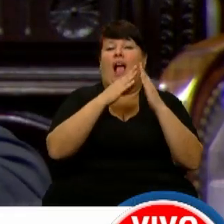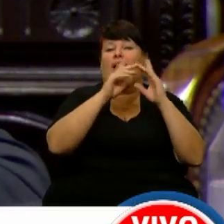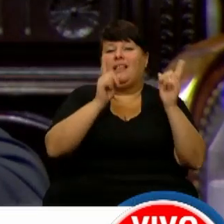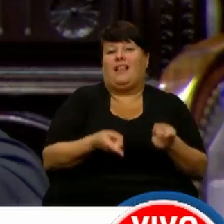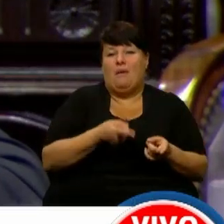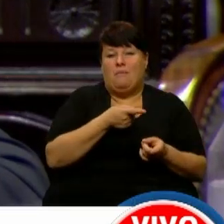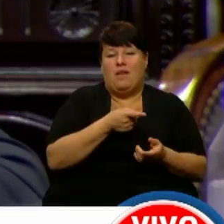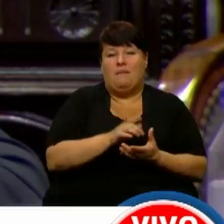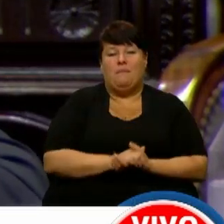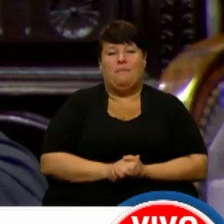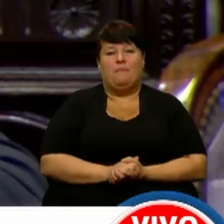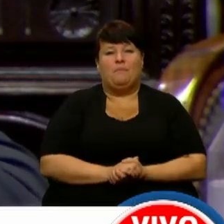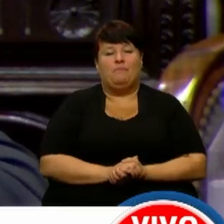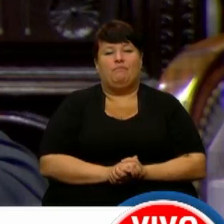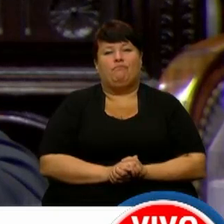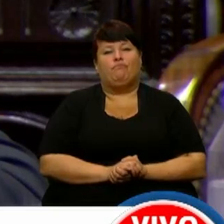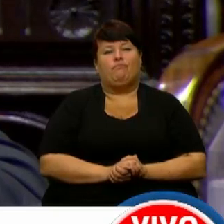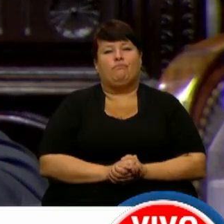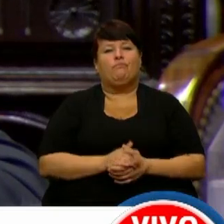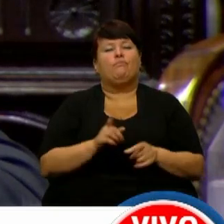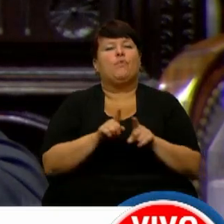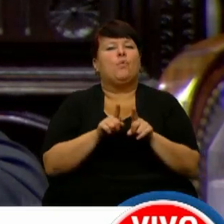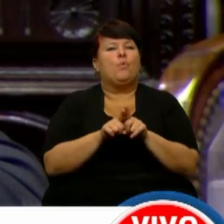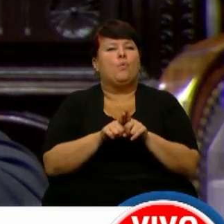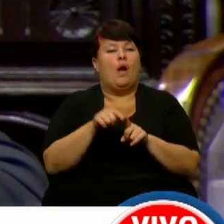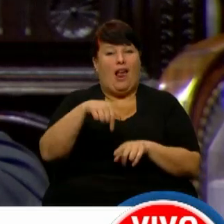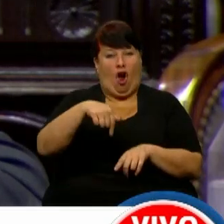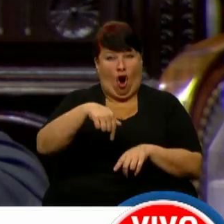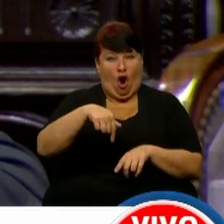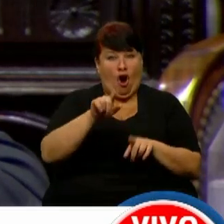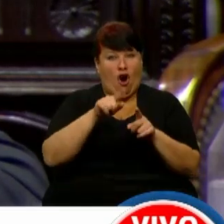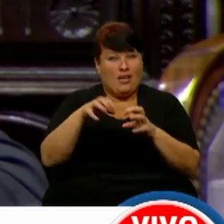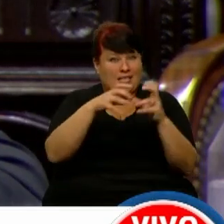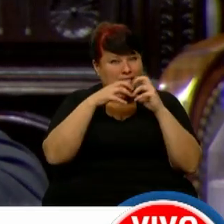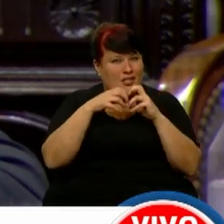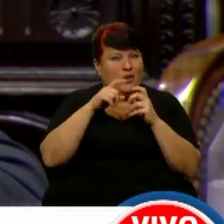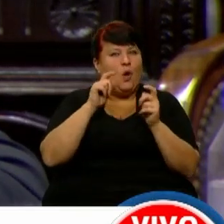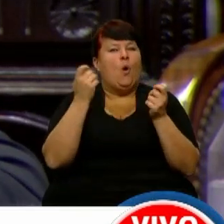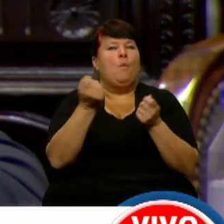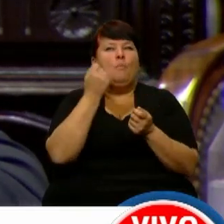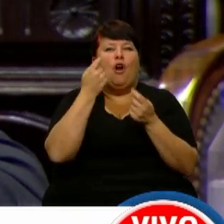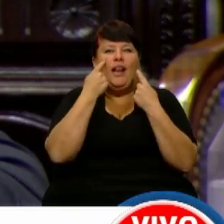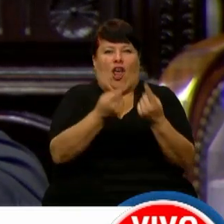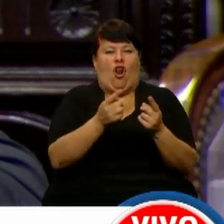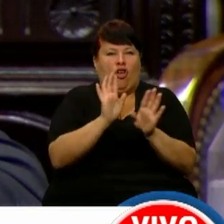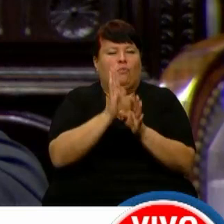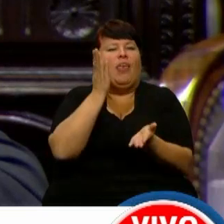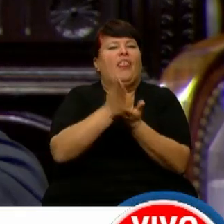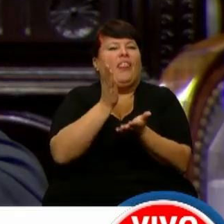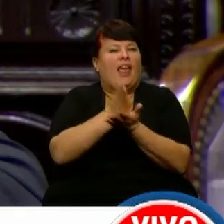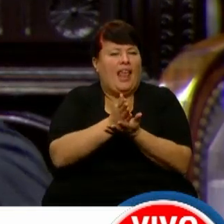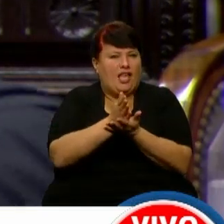también, de alguna manera, esto de hoy es una verdadera reivindicación. Es un